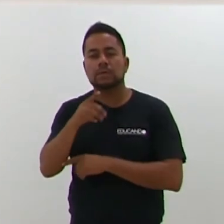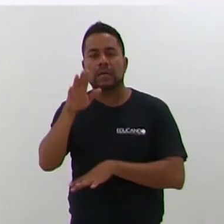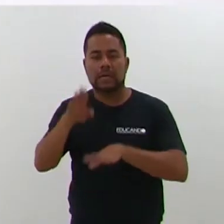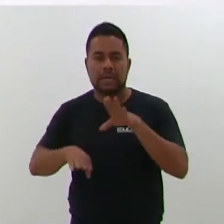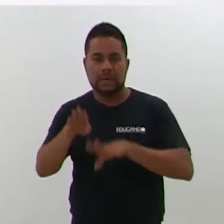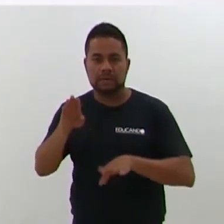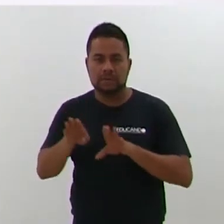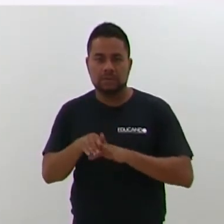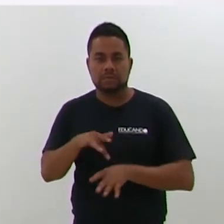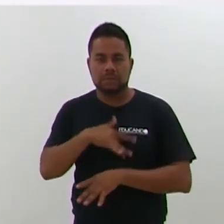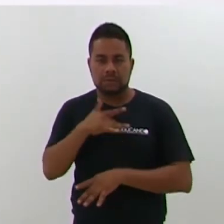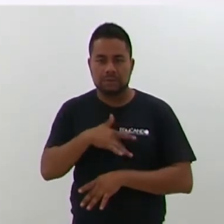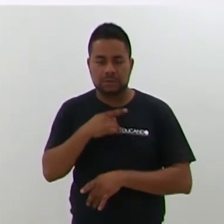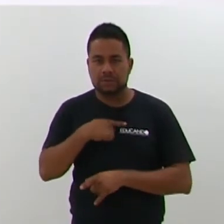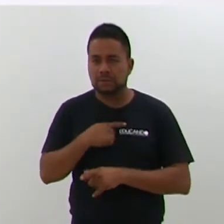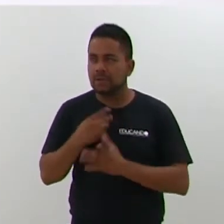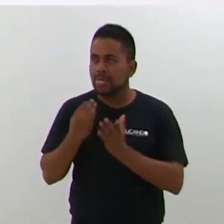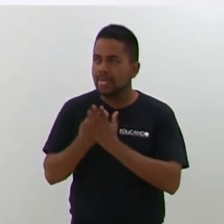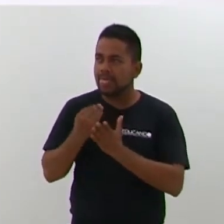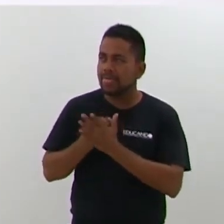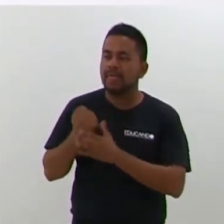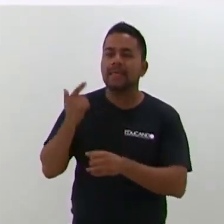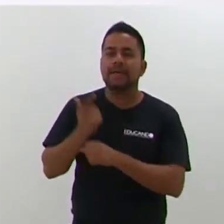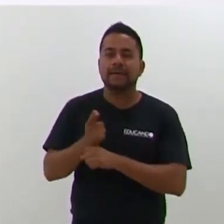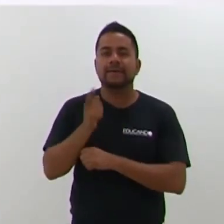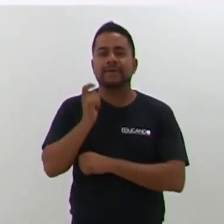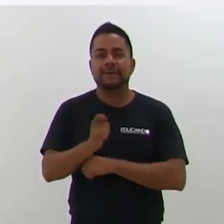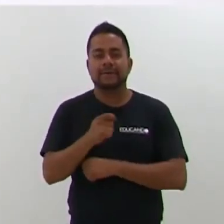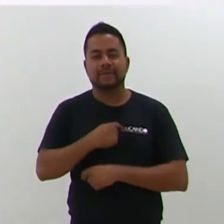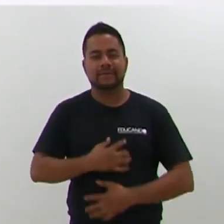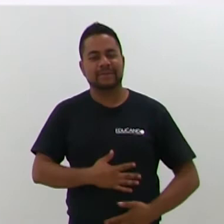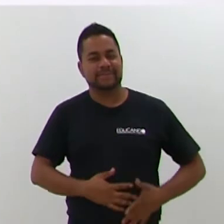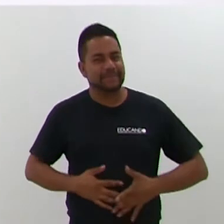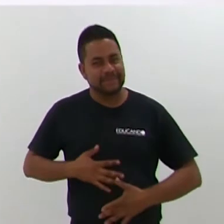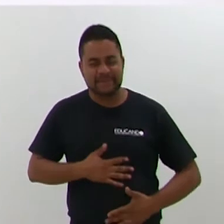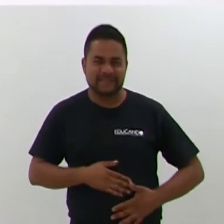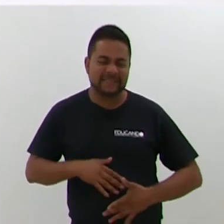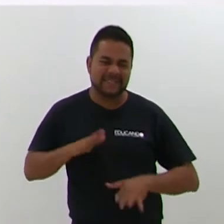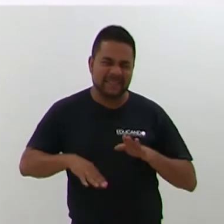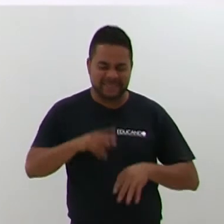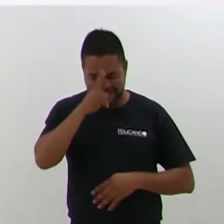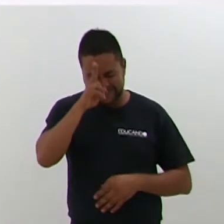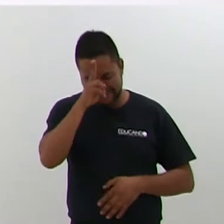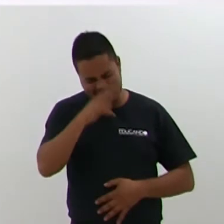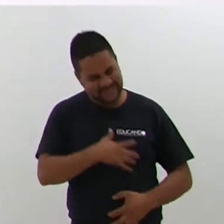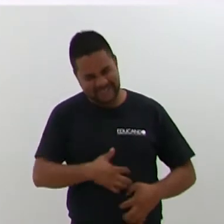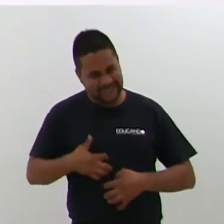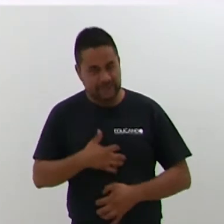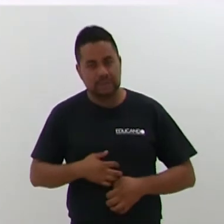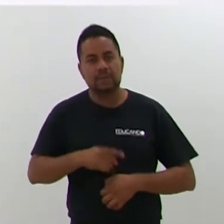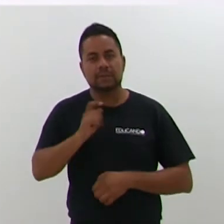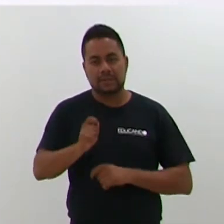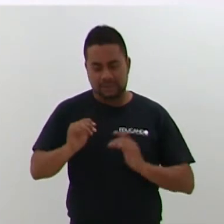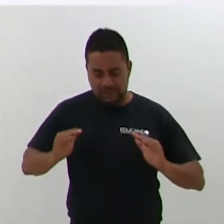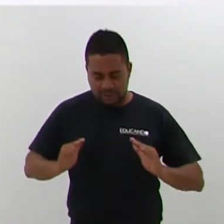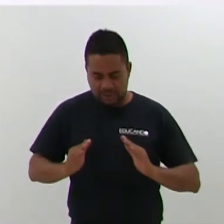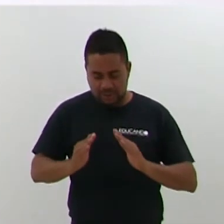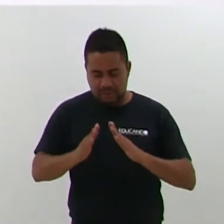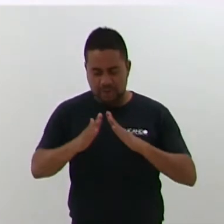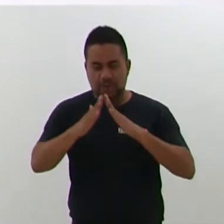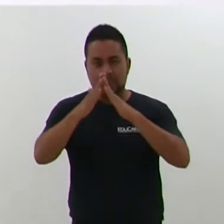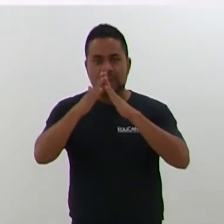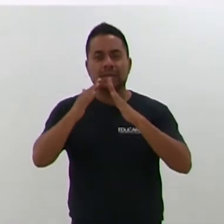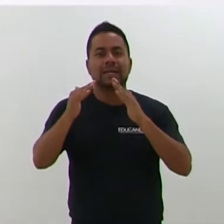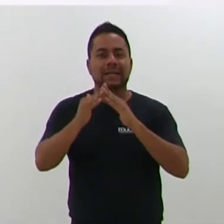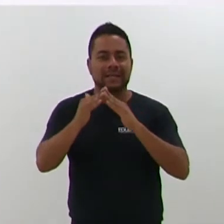siento cuando estoy dando la clase, que es un hormigueo. Acá siento un hormigueo. Hormigueo. ¿Cuál